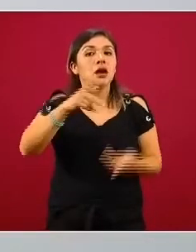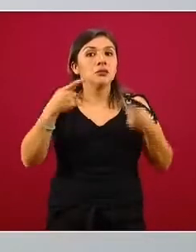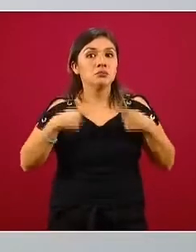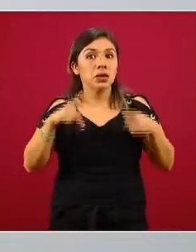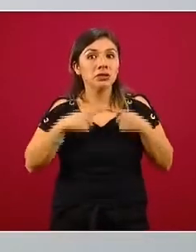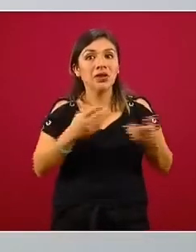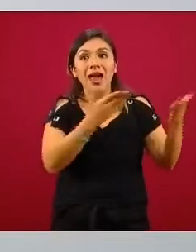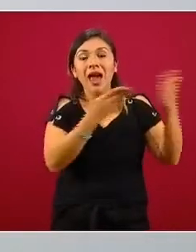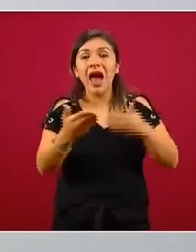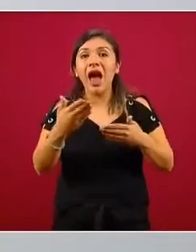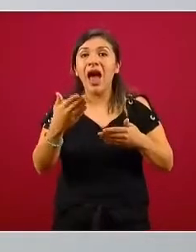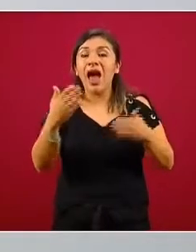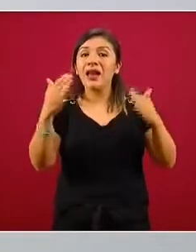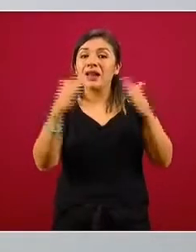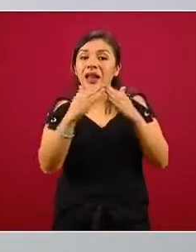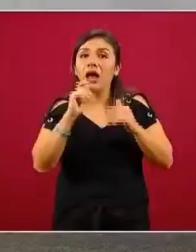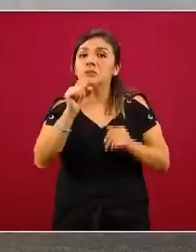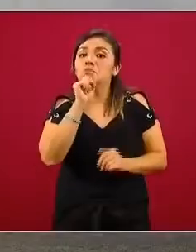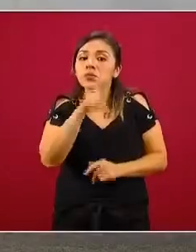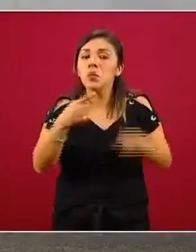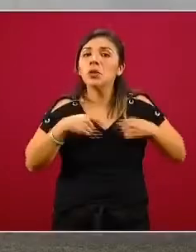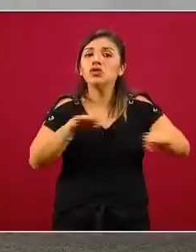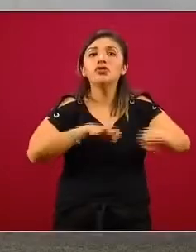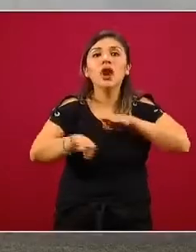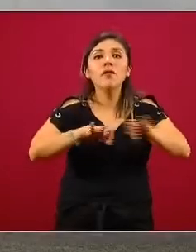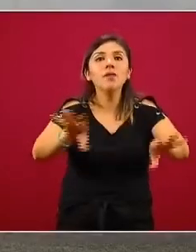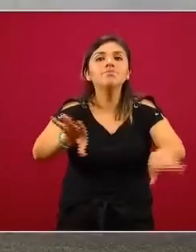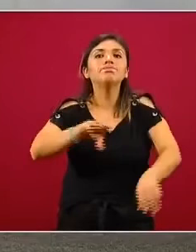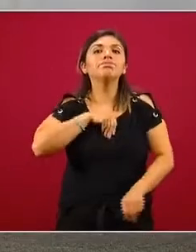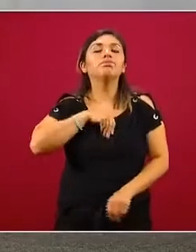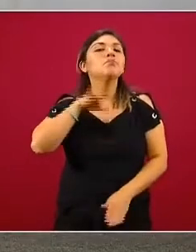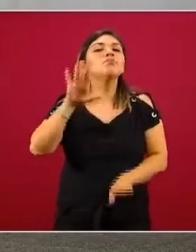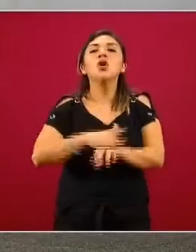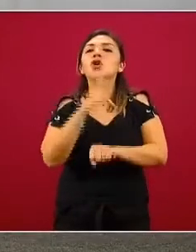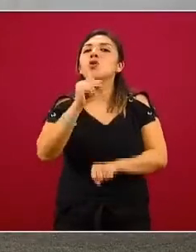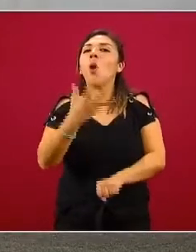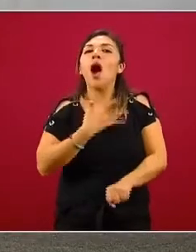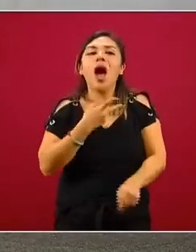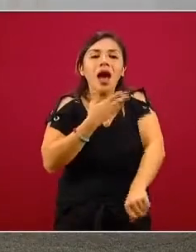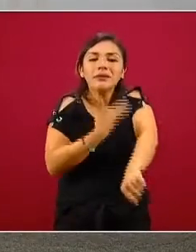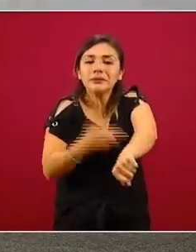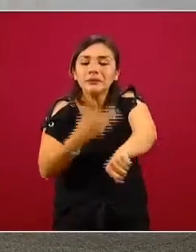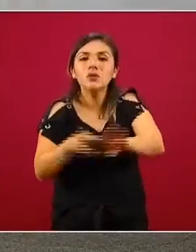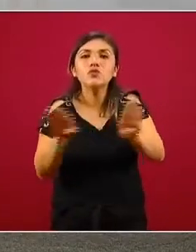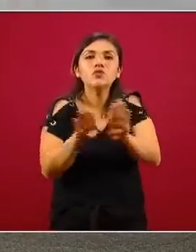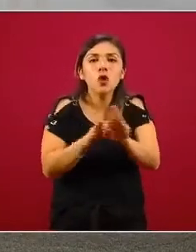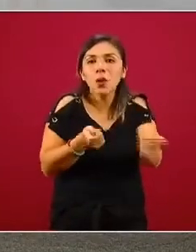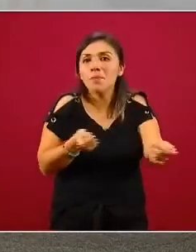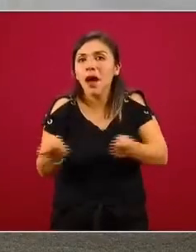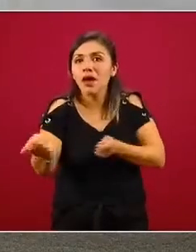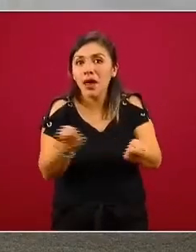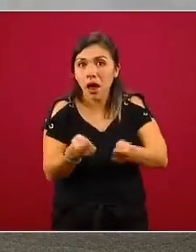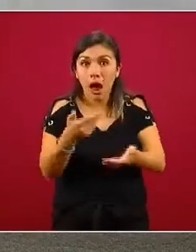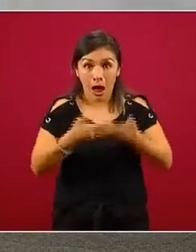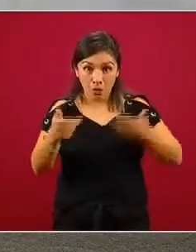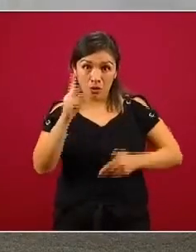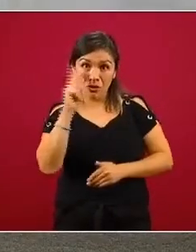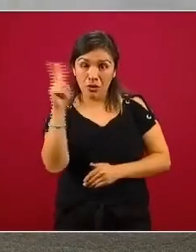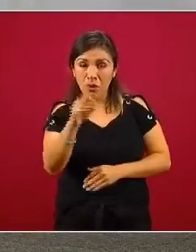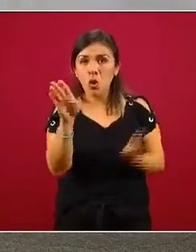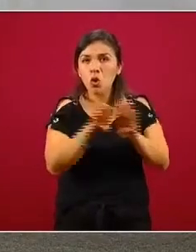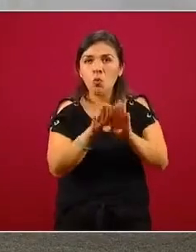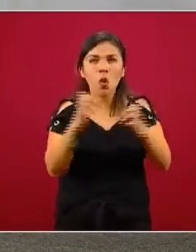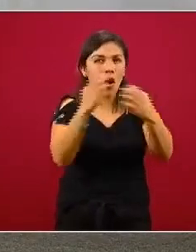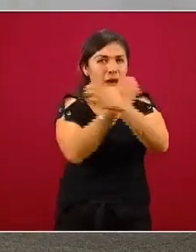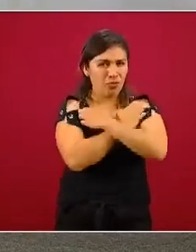que llegaban a ser contagiadas eran los mismos trabajadores, por la falta de protocolos. Nosotros todo lo que ustedes pueden encontrar con el área de educación, por